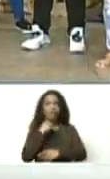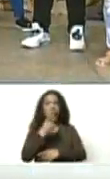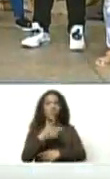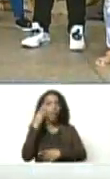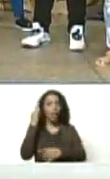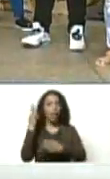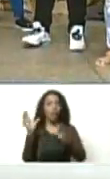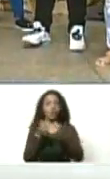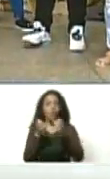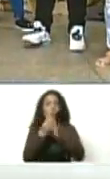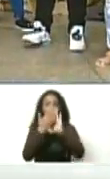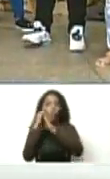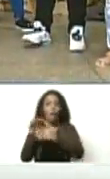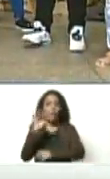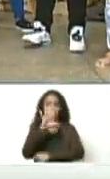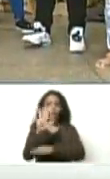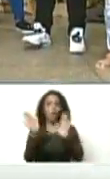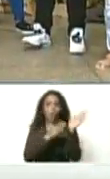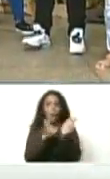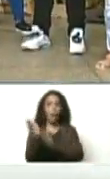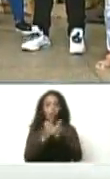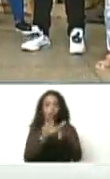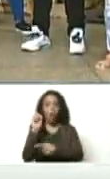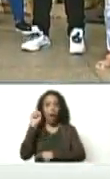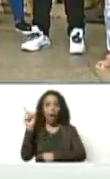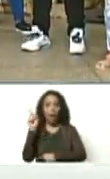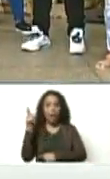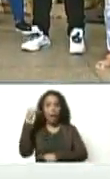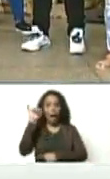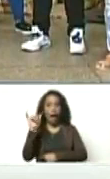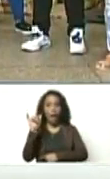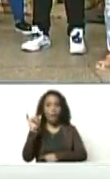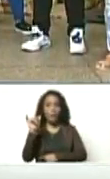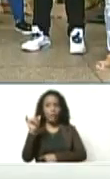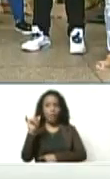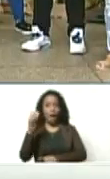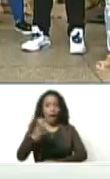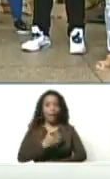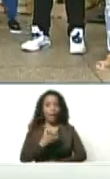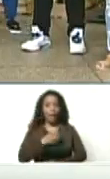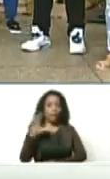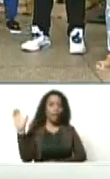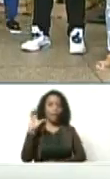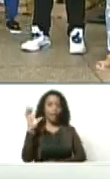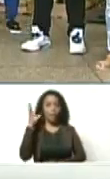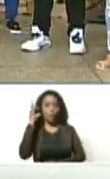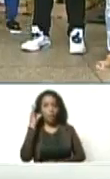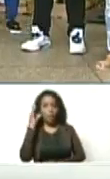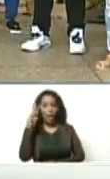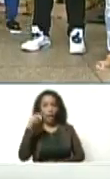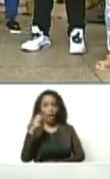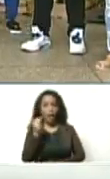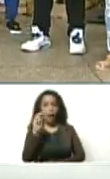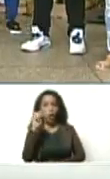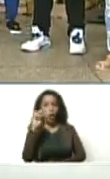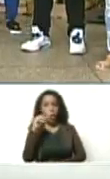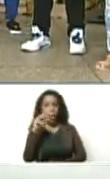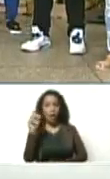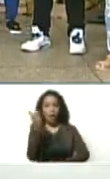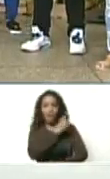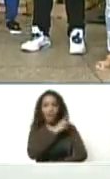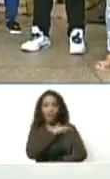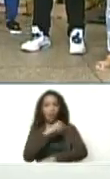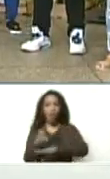la comuna 5 de marzo. Y están Carmen Meléndez, alcaldesa de Caracas, Nahum Fernández, jefe de